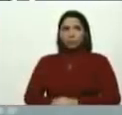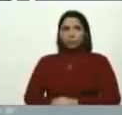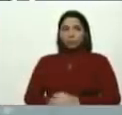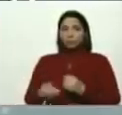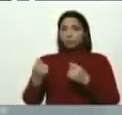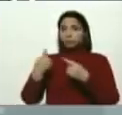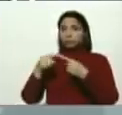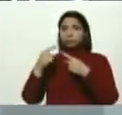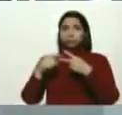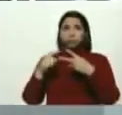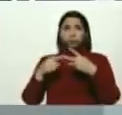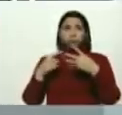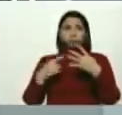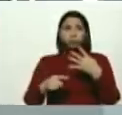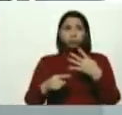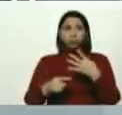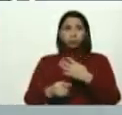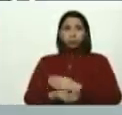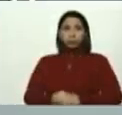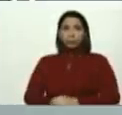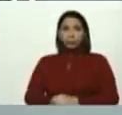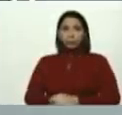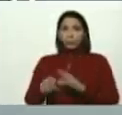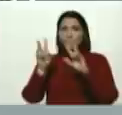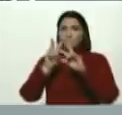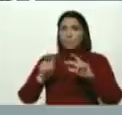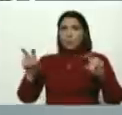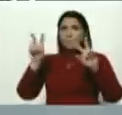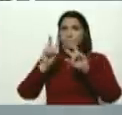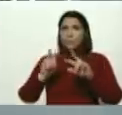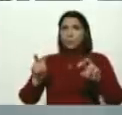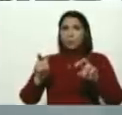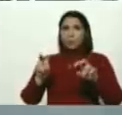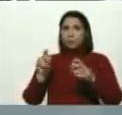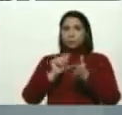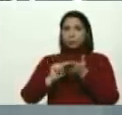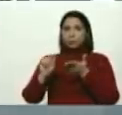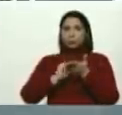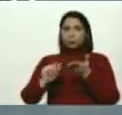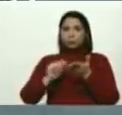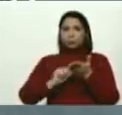pendientes, represados, para registro y notaría.